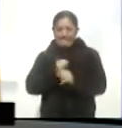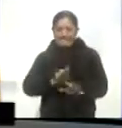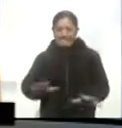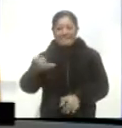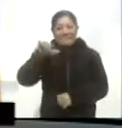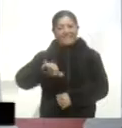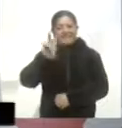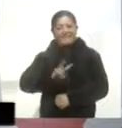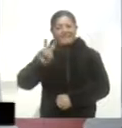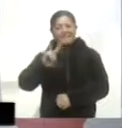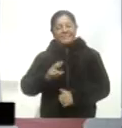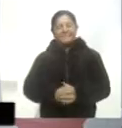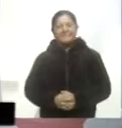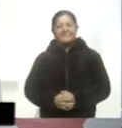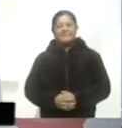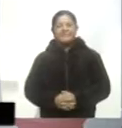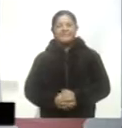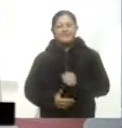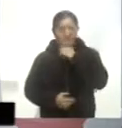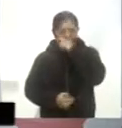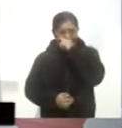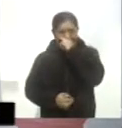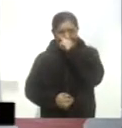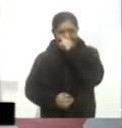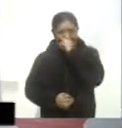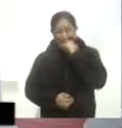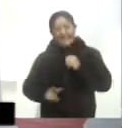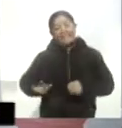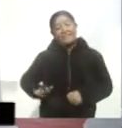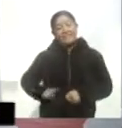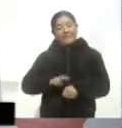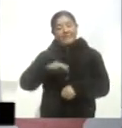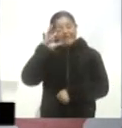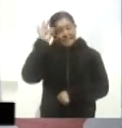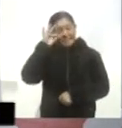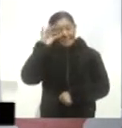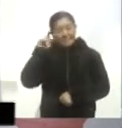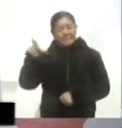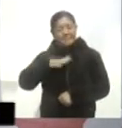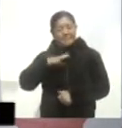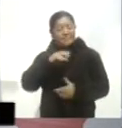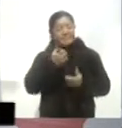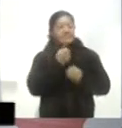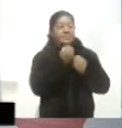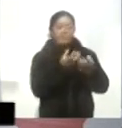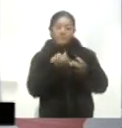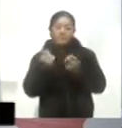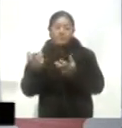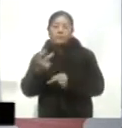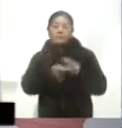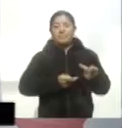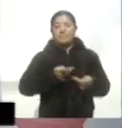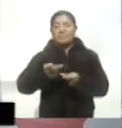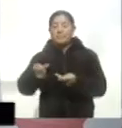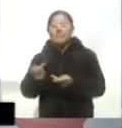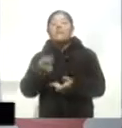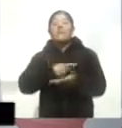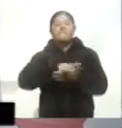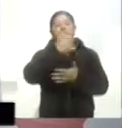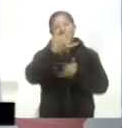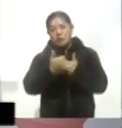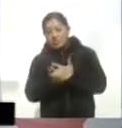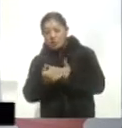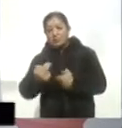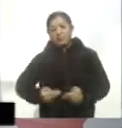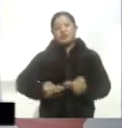de este viernes. El gobernador Marco Mena entregó el día de ayer créditos a negocios y proyectos productivos como parte del